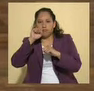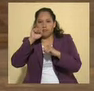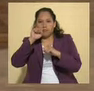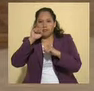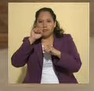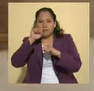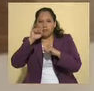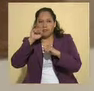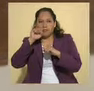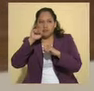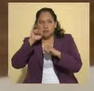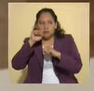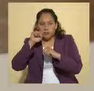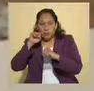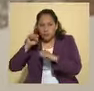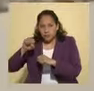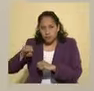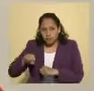Traslado exhalo.